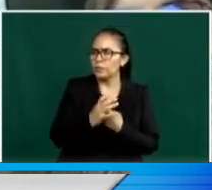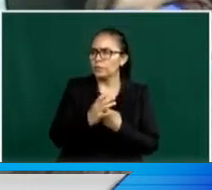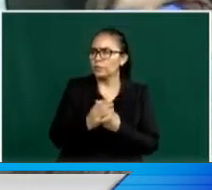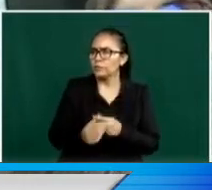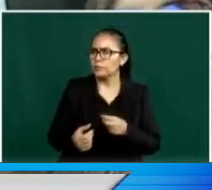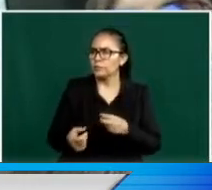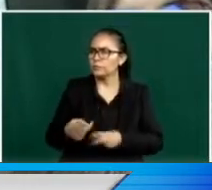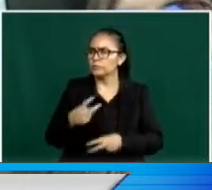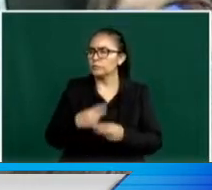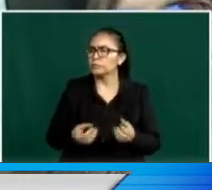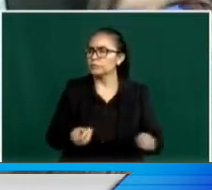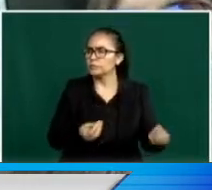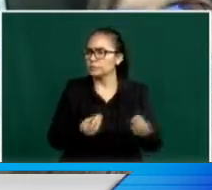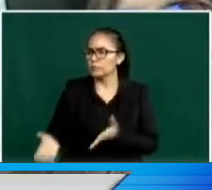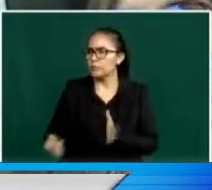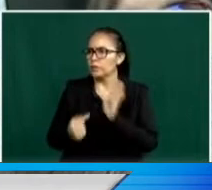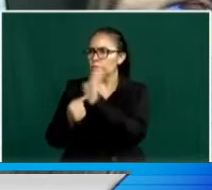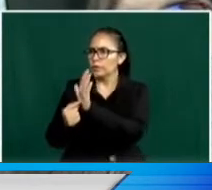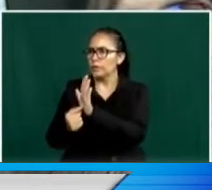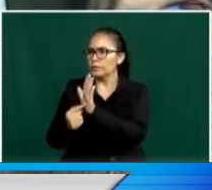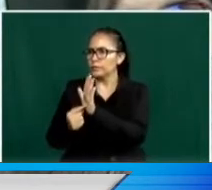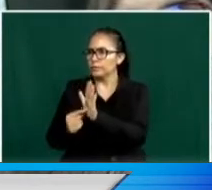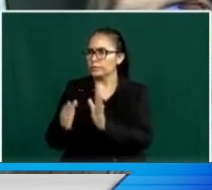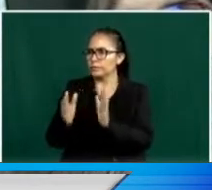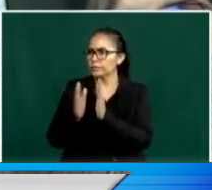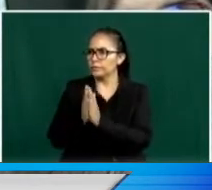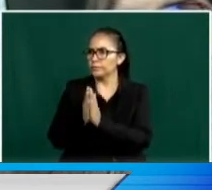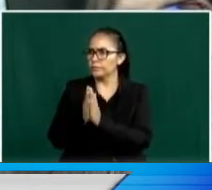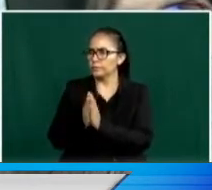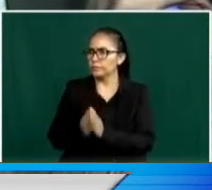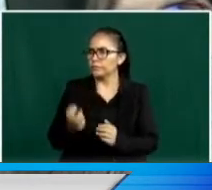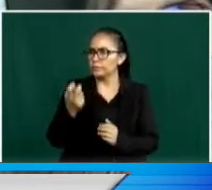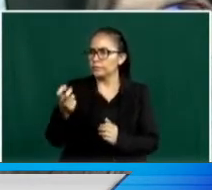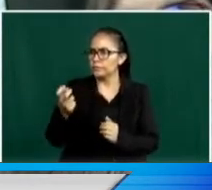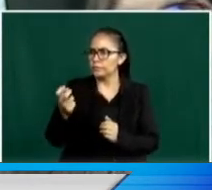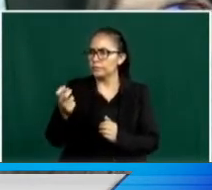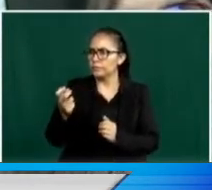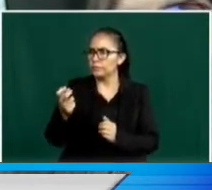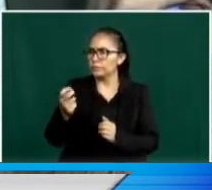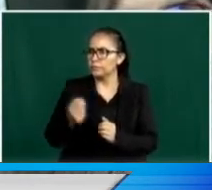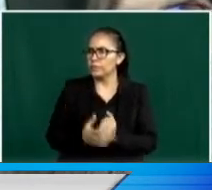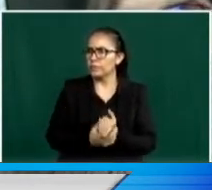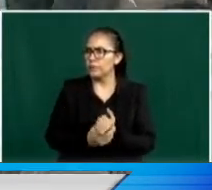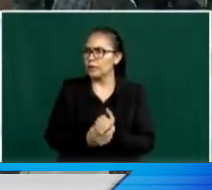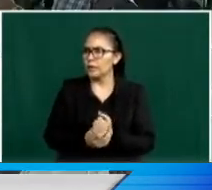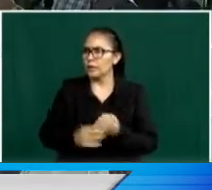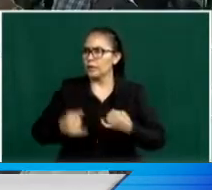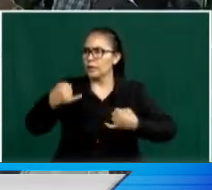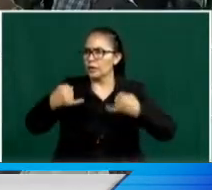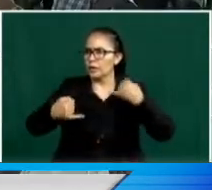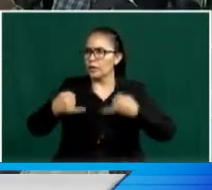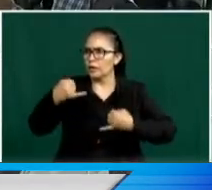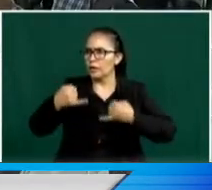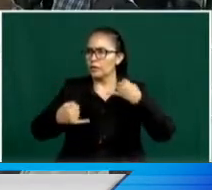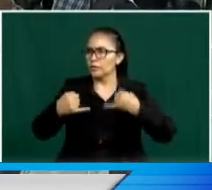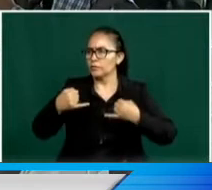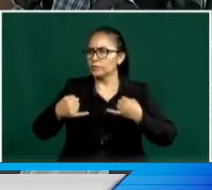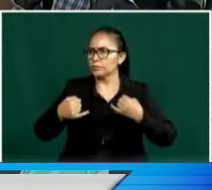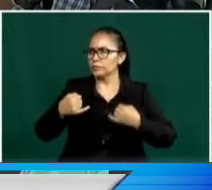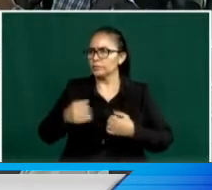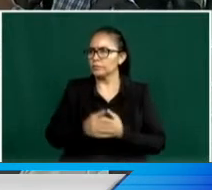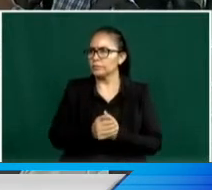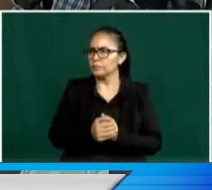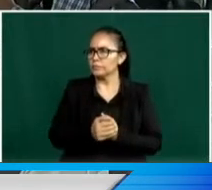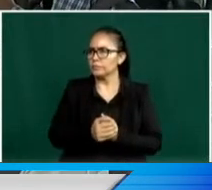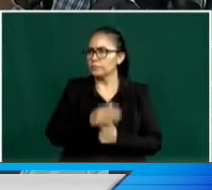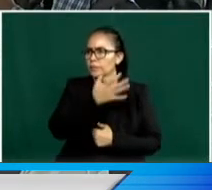por temas agrarios. Los familiares han realizado su denuncia y expone el tema en la conferencia porque no han tenido resultado alguno con el gobierno local,